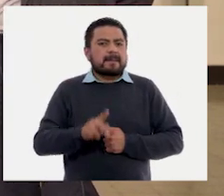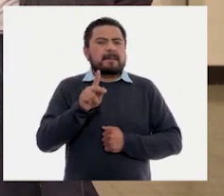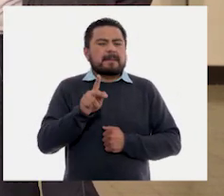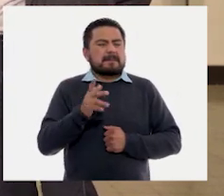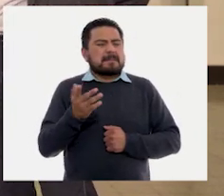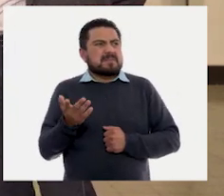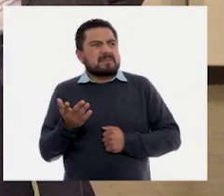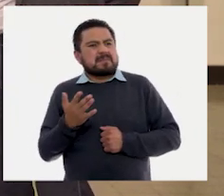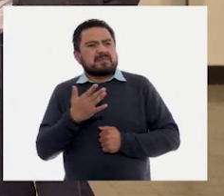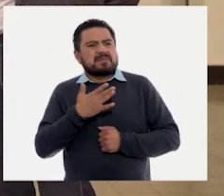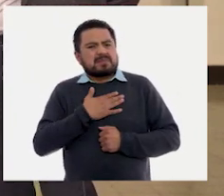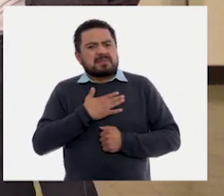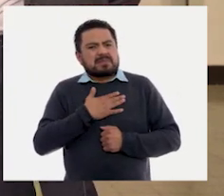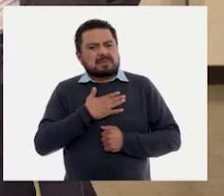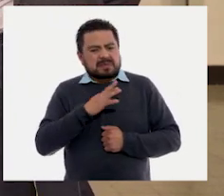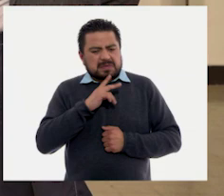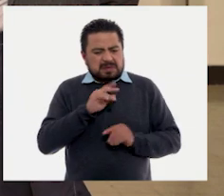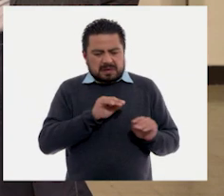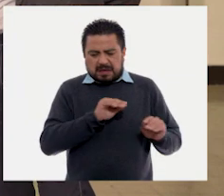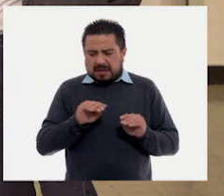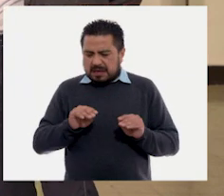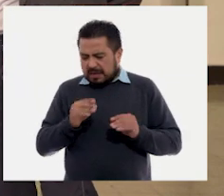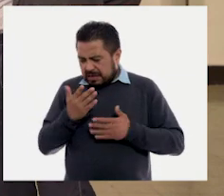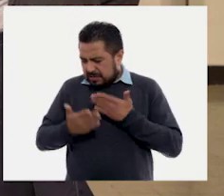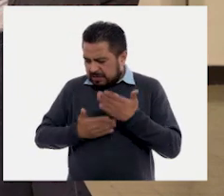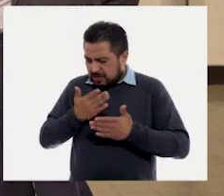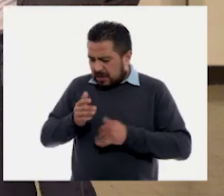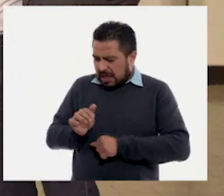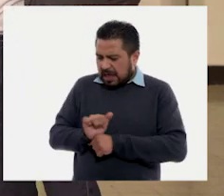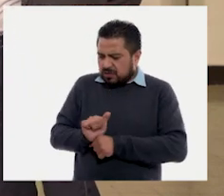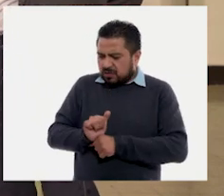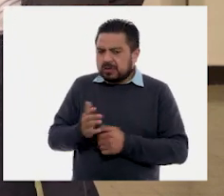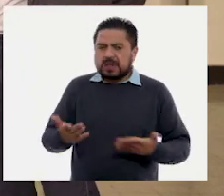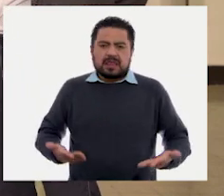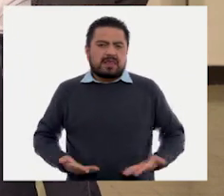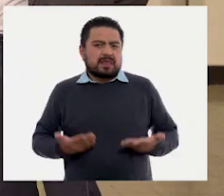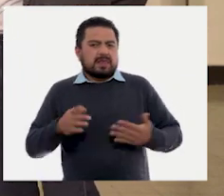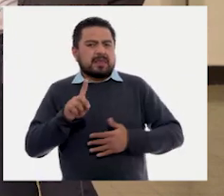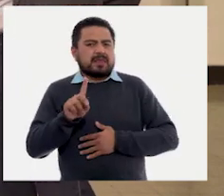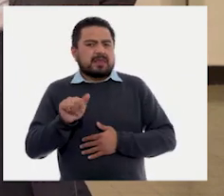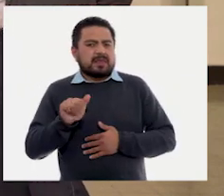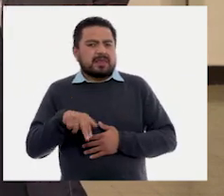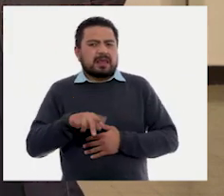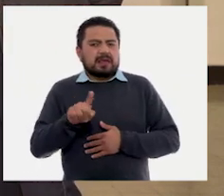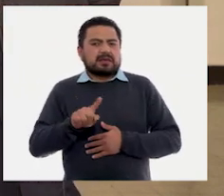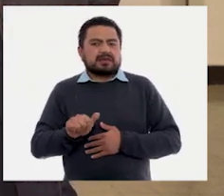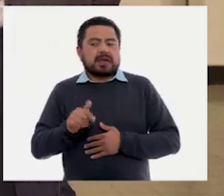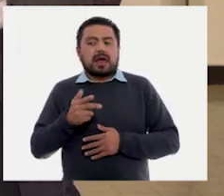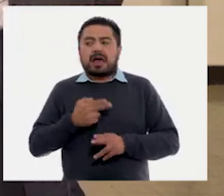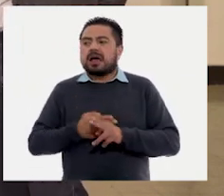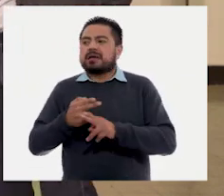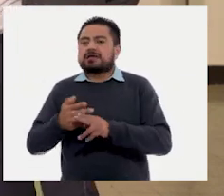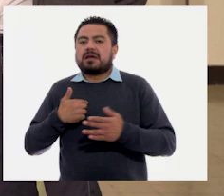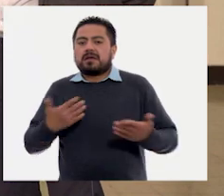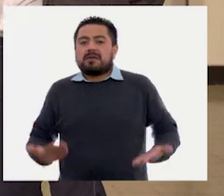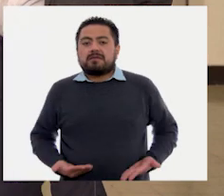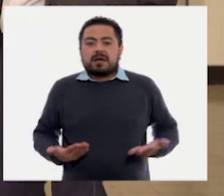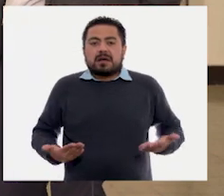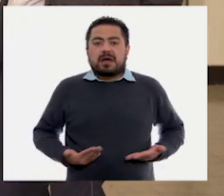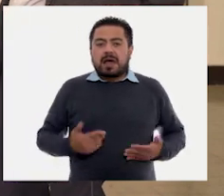por estudiar actuación, danza, hasta fui bailarín acuático,